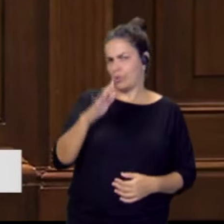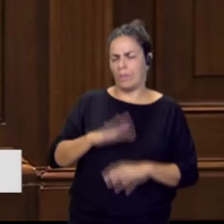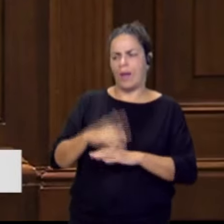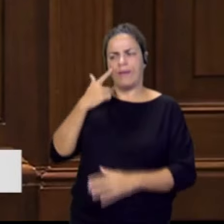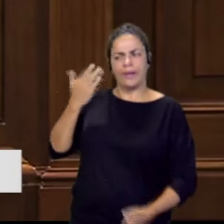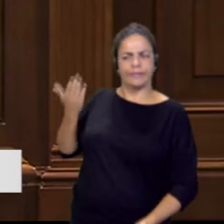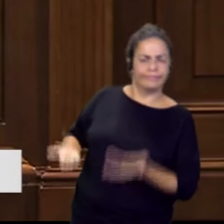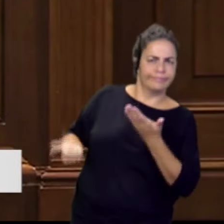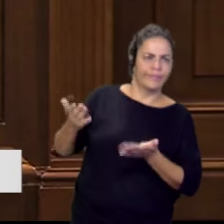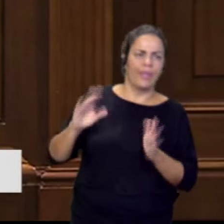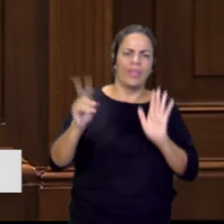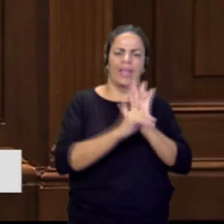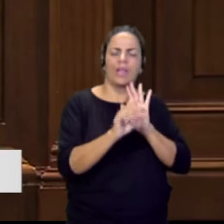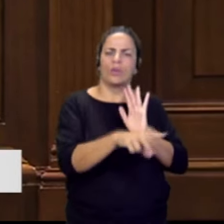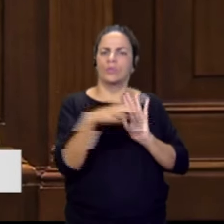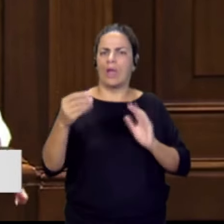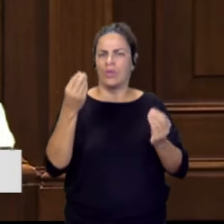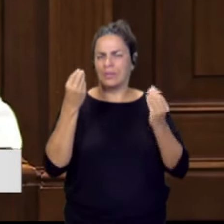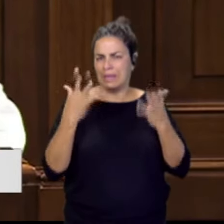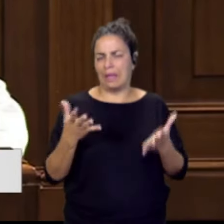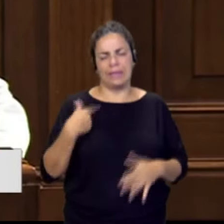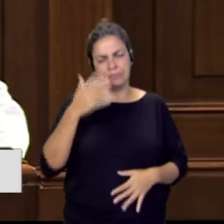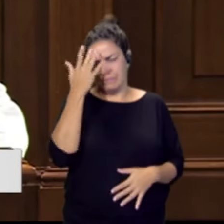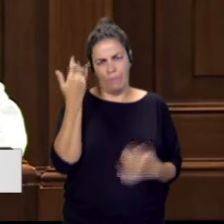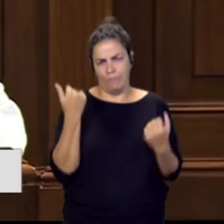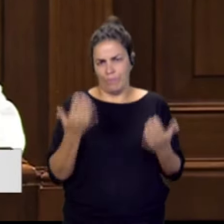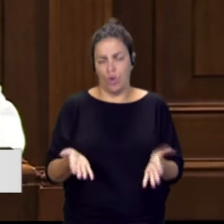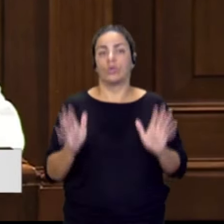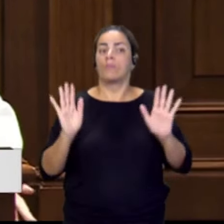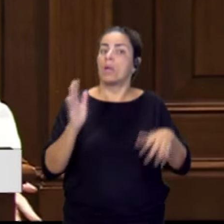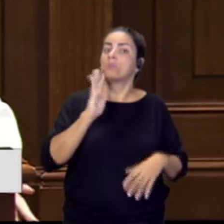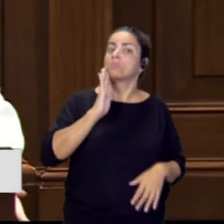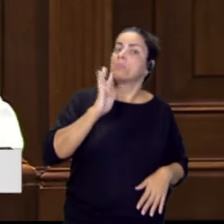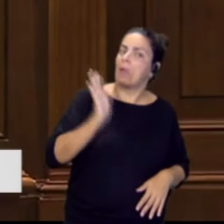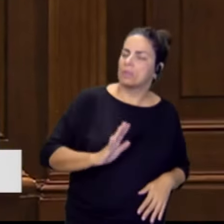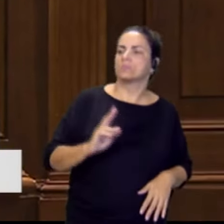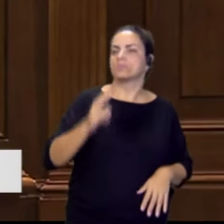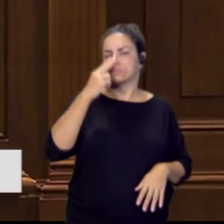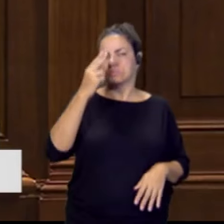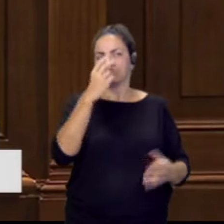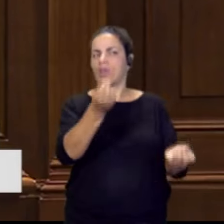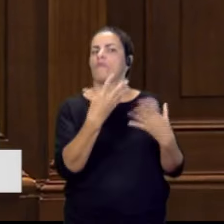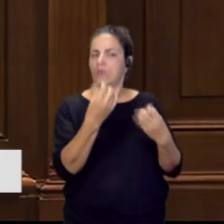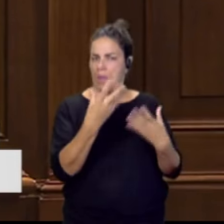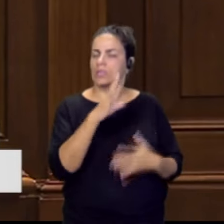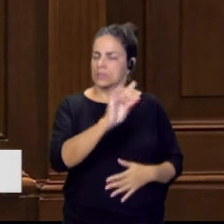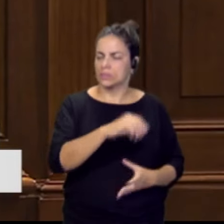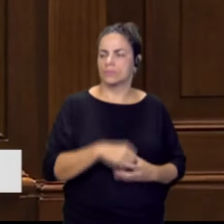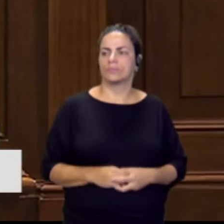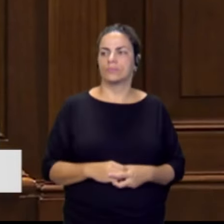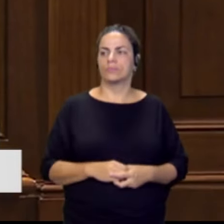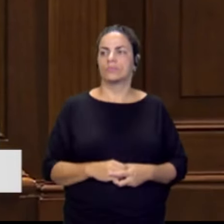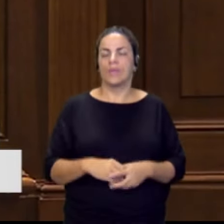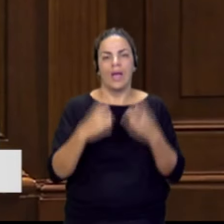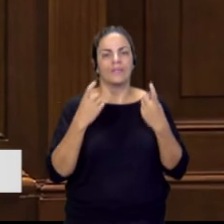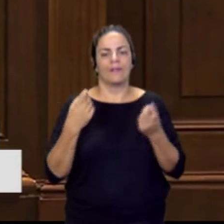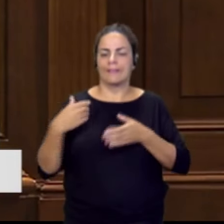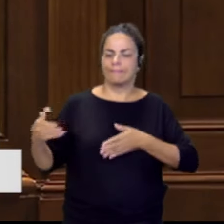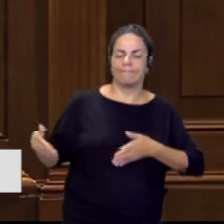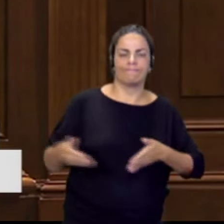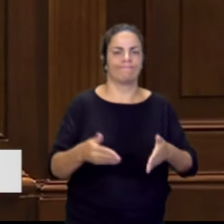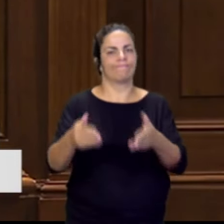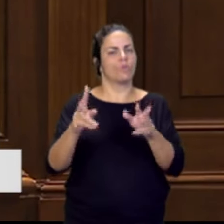este decreto está teniendo, sí que nos parece interesante estar informados. Era necesario iniciar una nueva senda tras